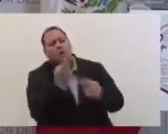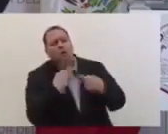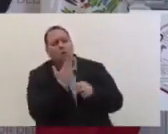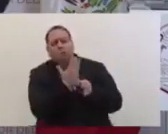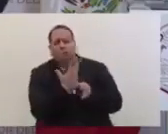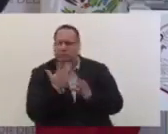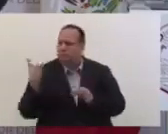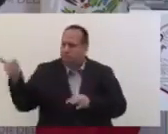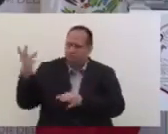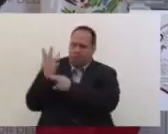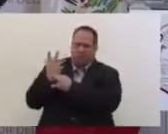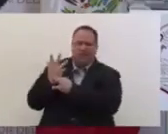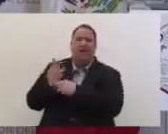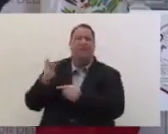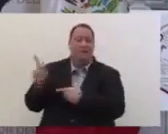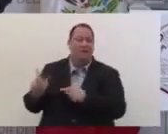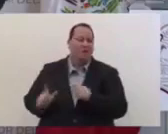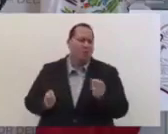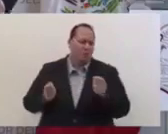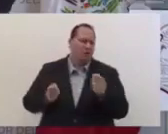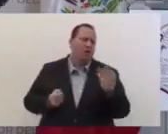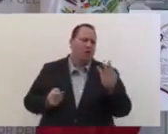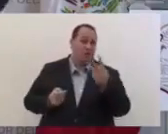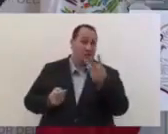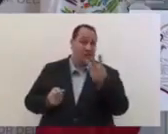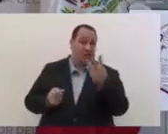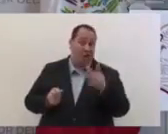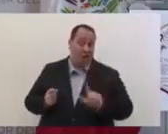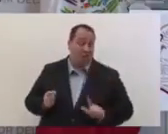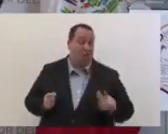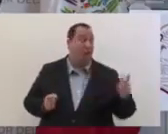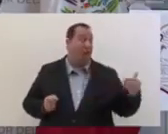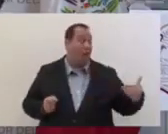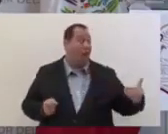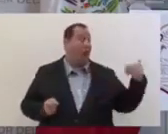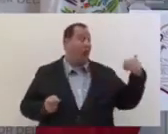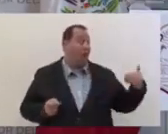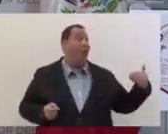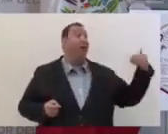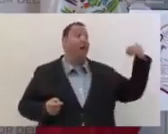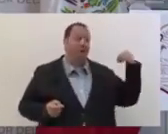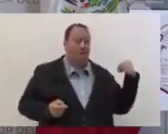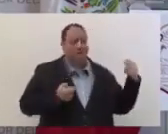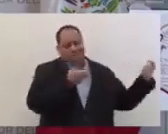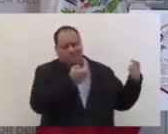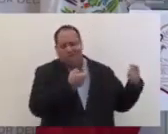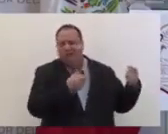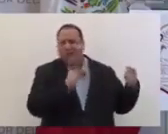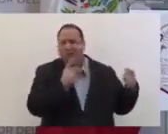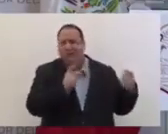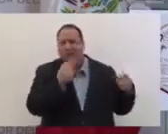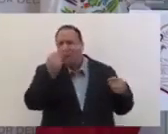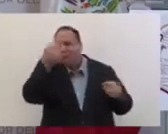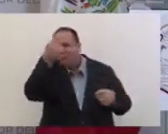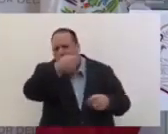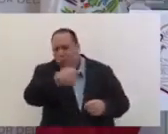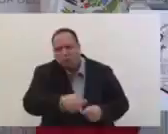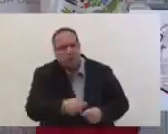funcionarios, pero son funcionarios, insisto, de cuando menos tres administraciones previas, pero no tendría el